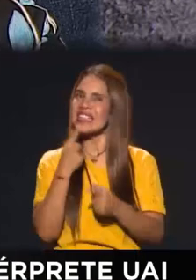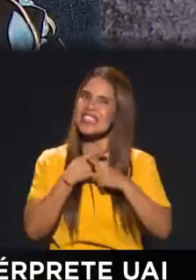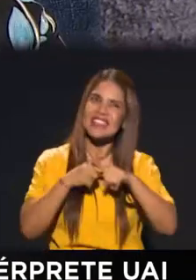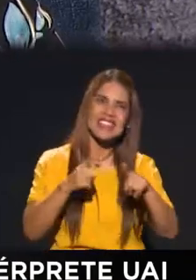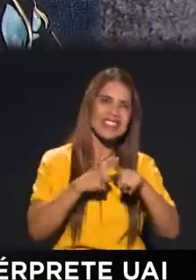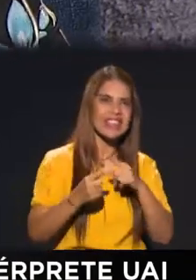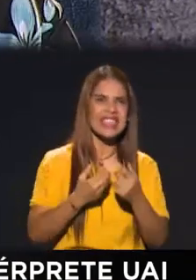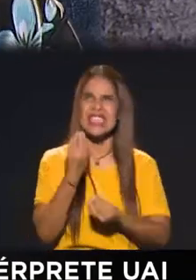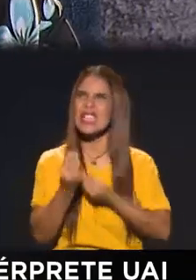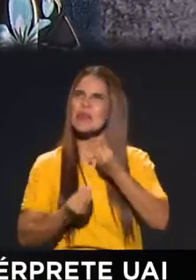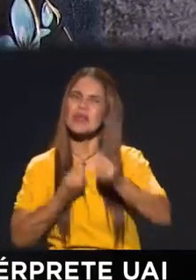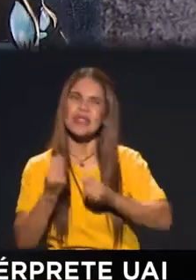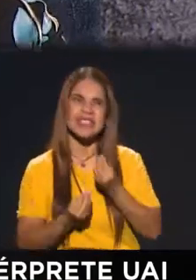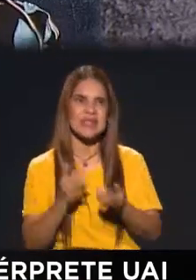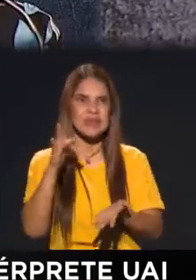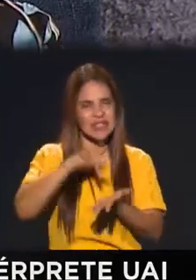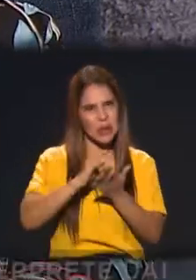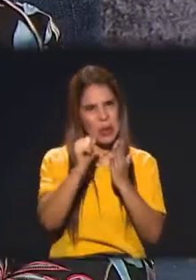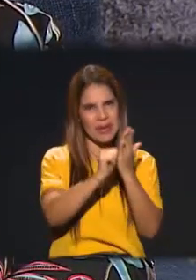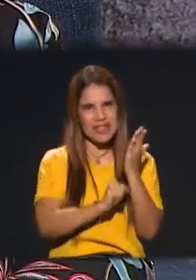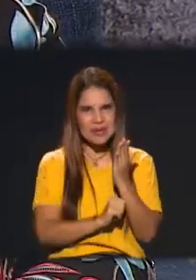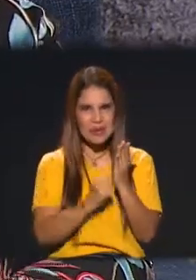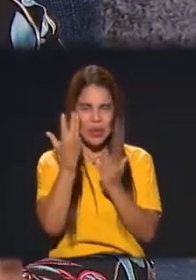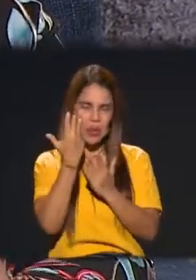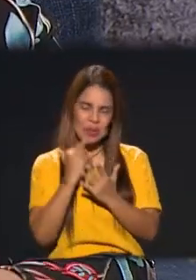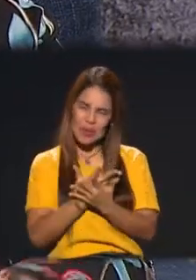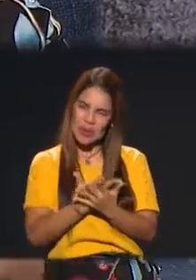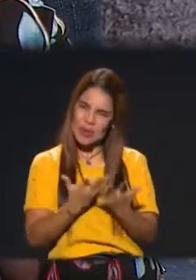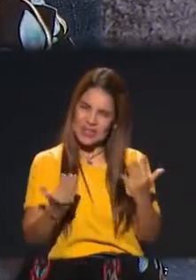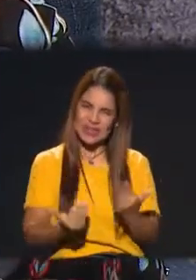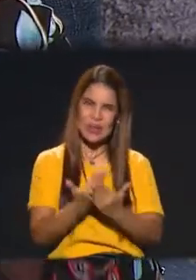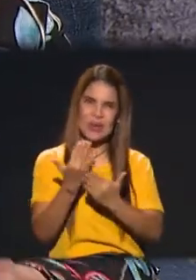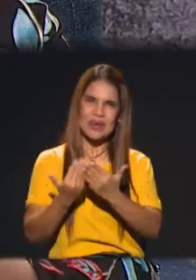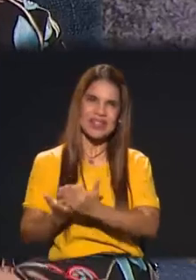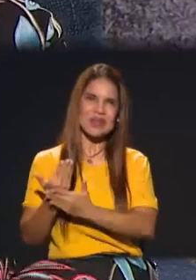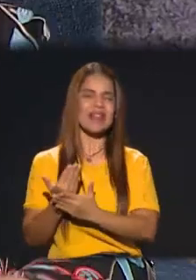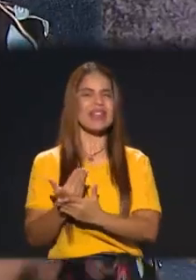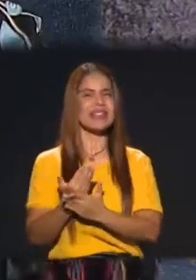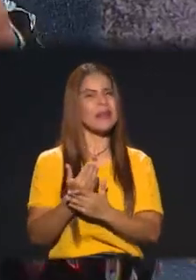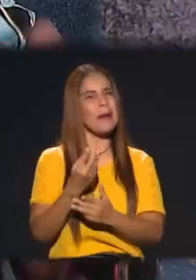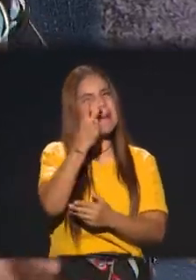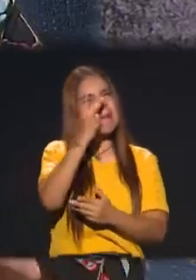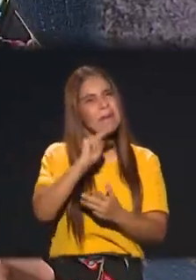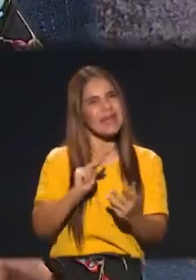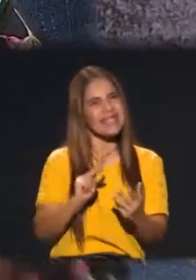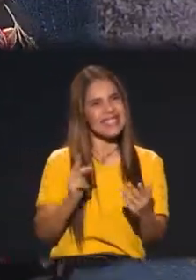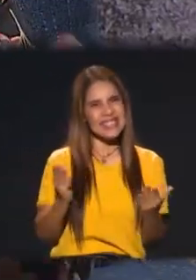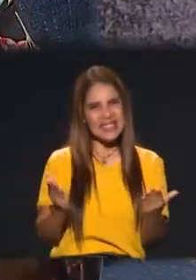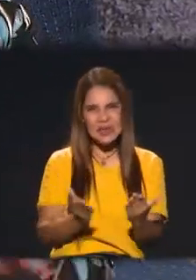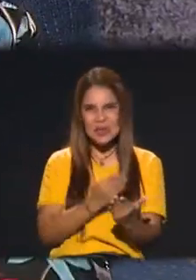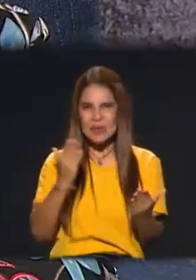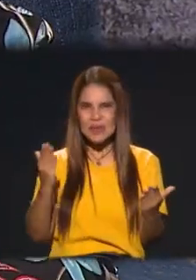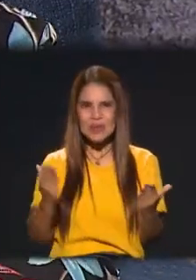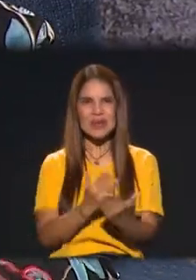no sabes cómo se va a desarrollar, vos llegas con la planeación, pero cada día aparecen cosas nuevas, es un mundo diferente, es como un capítulo nuevo de